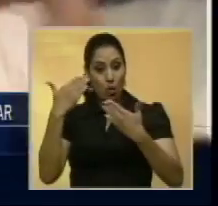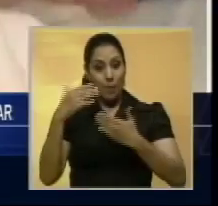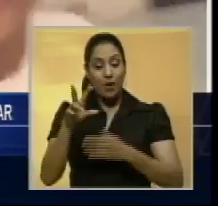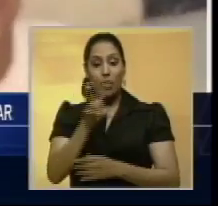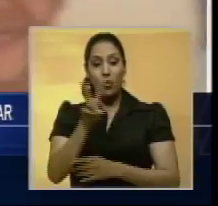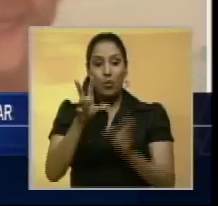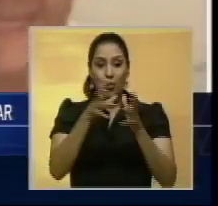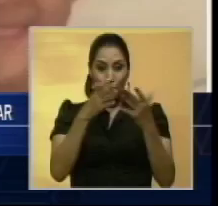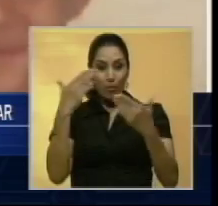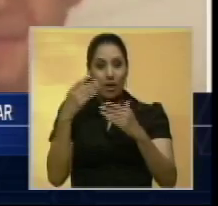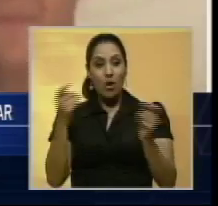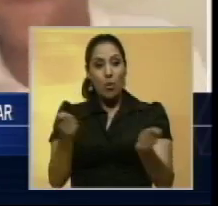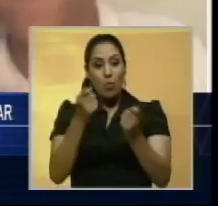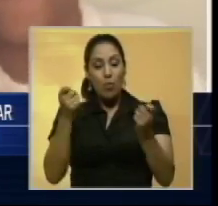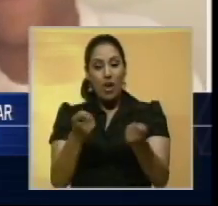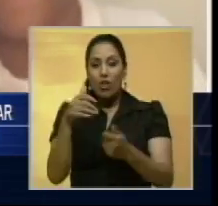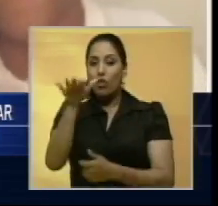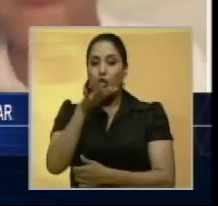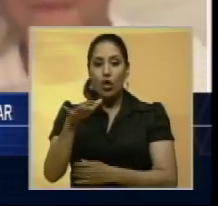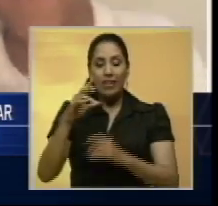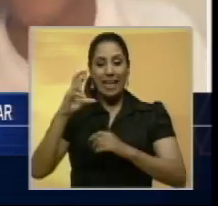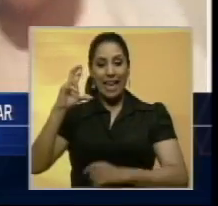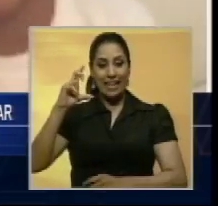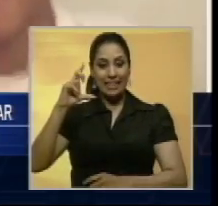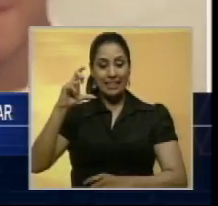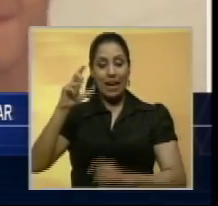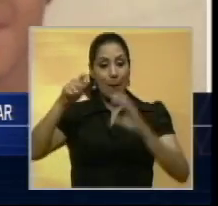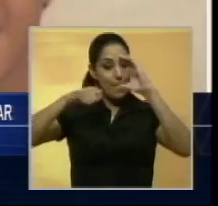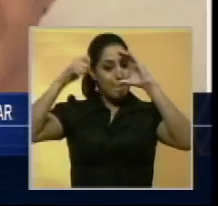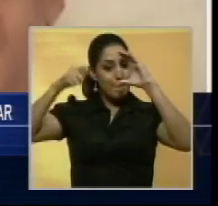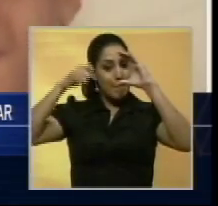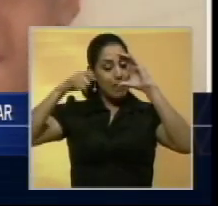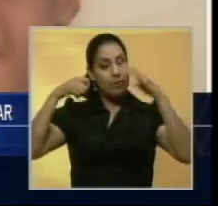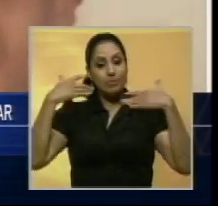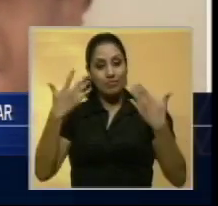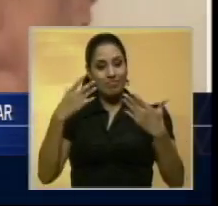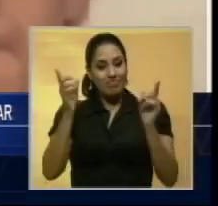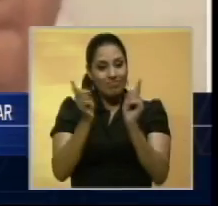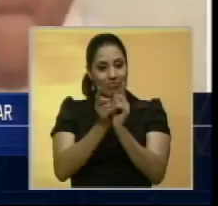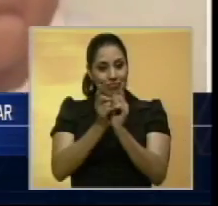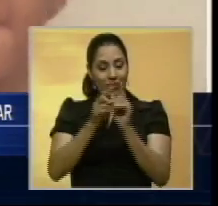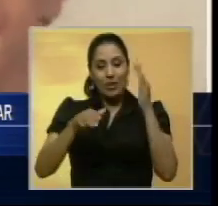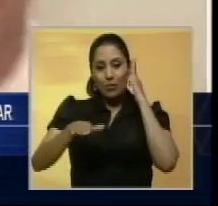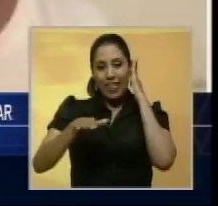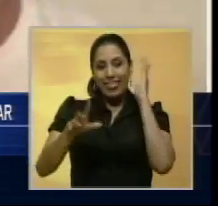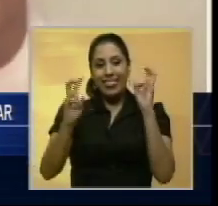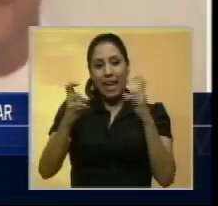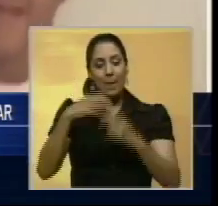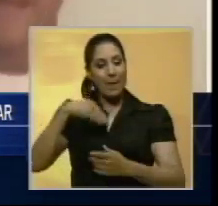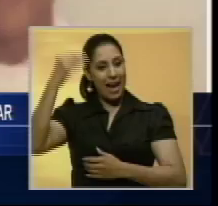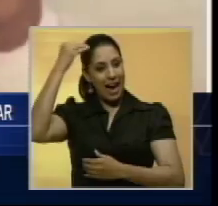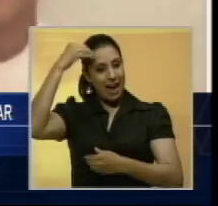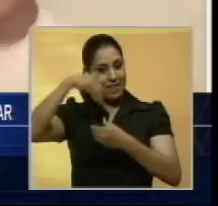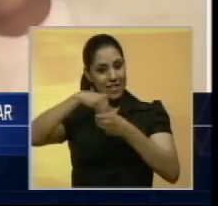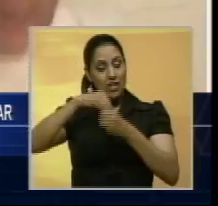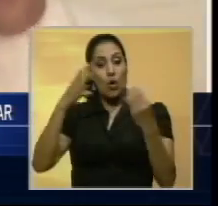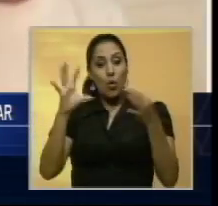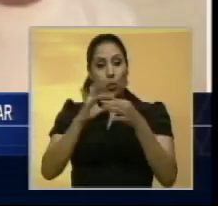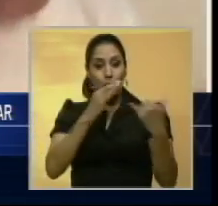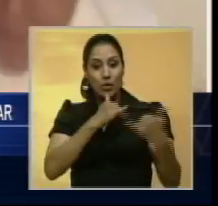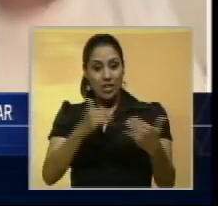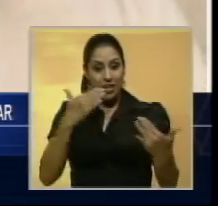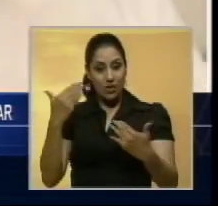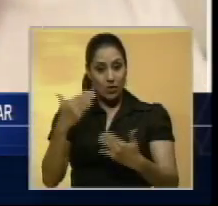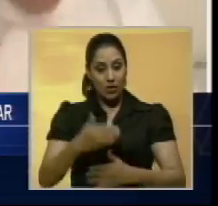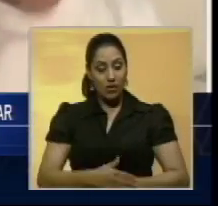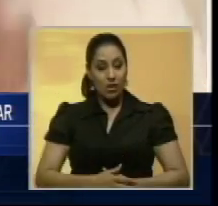dúo Chino y Nacho publicó a través de su cuenta de Instagram un video de un fragmento de la versión remix del tema Andas en mi cabeza, junto a Wisin y Don